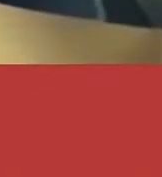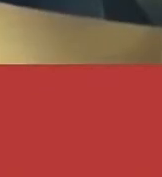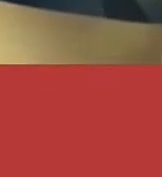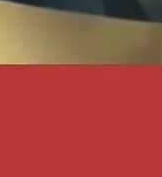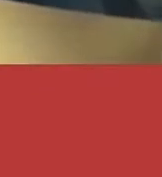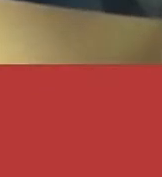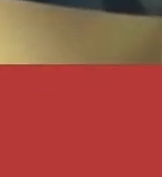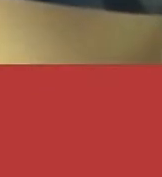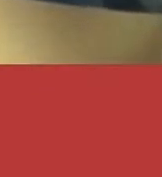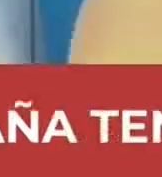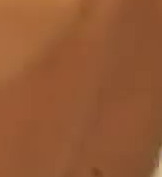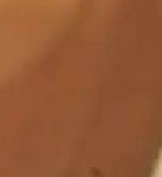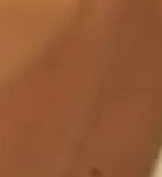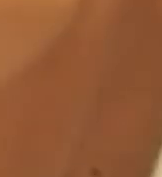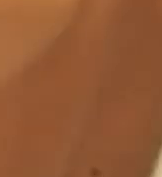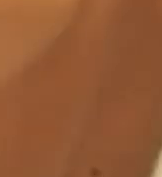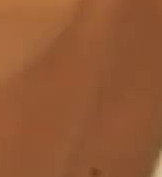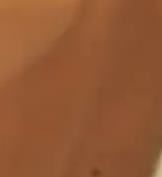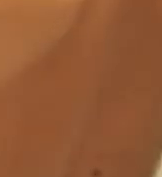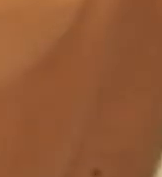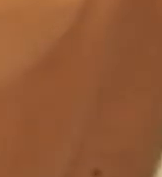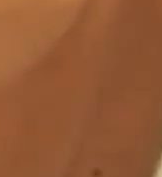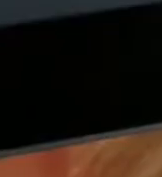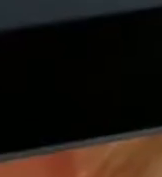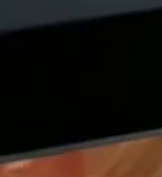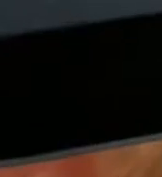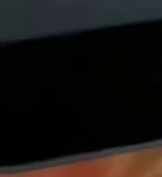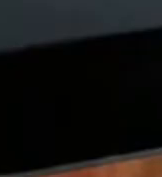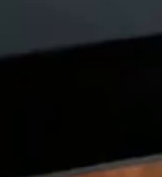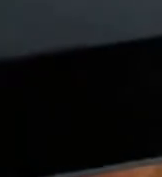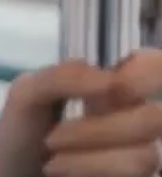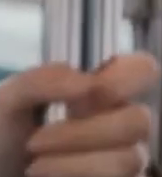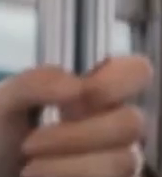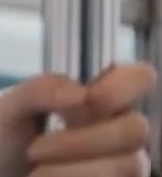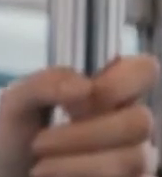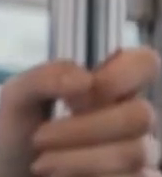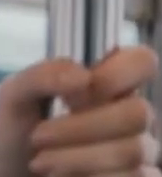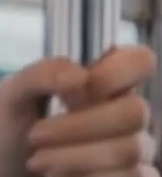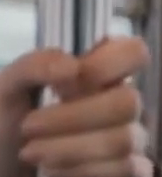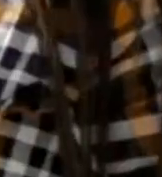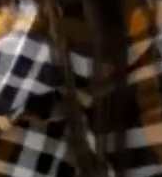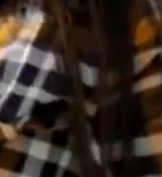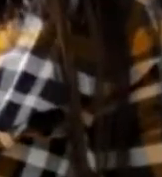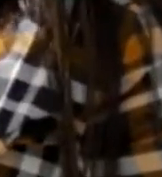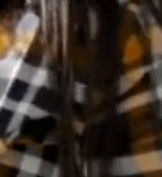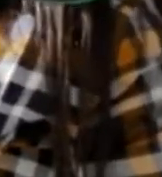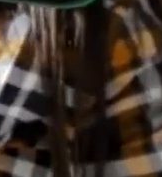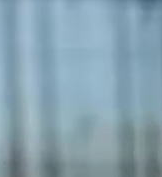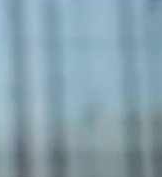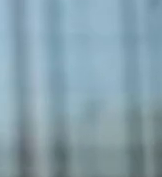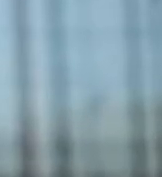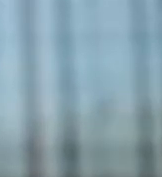paspa. Con tanta bobera, boludo, ya no tengo duda, me vino otro puto ataque de caspa. Con la viró me doy vuelta, junto a la cinta que andaba